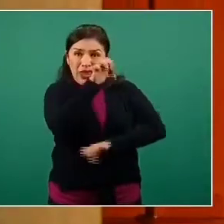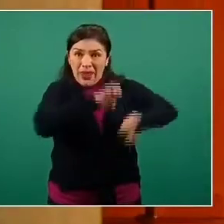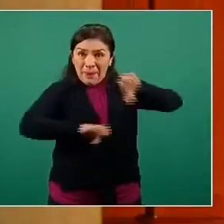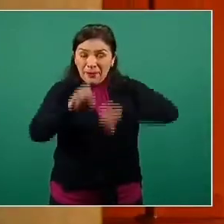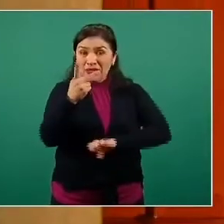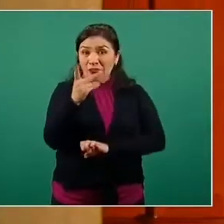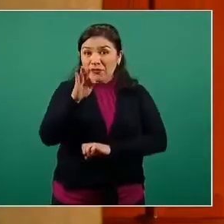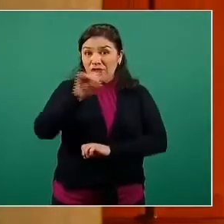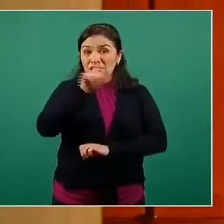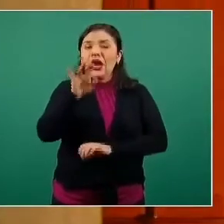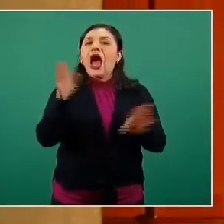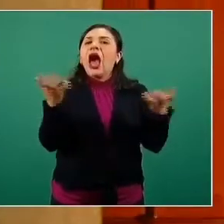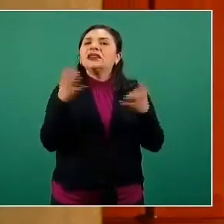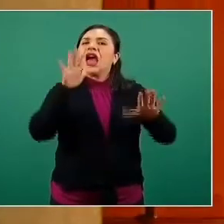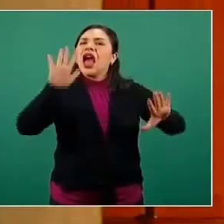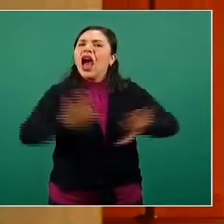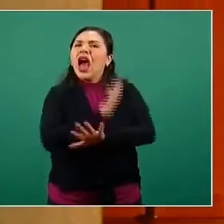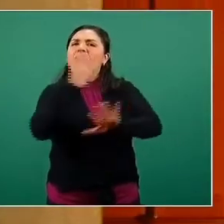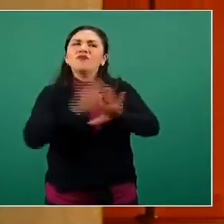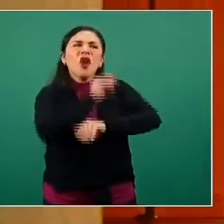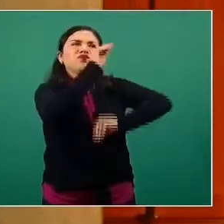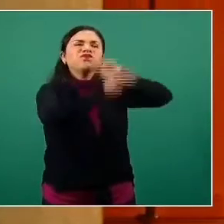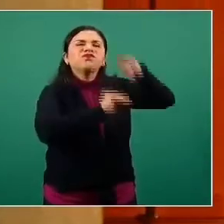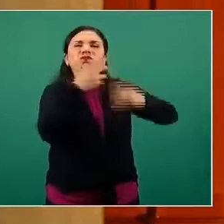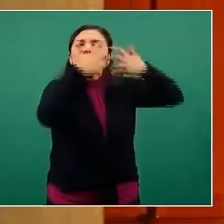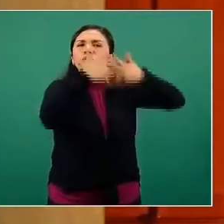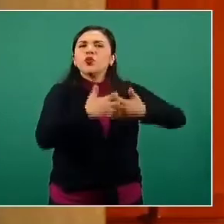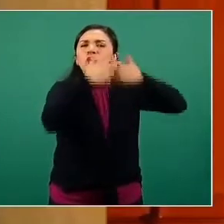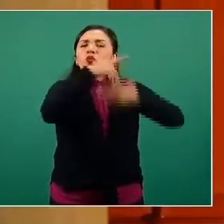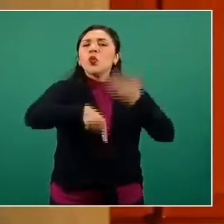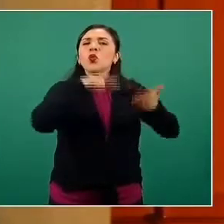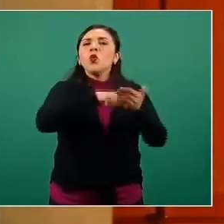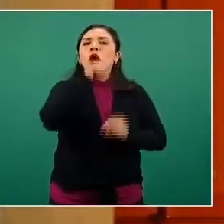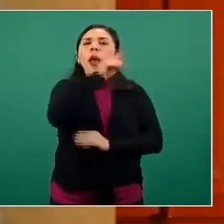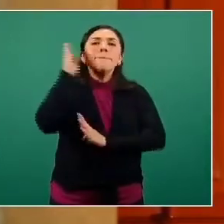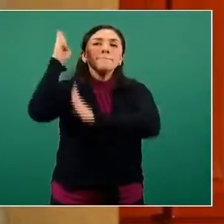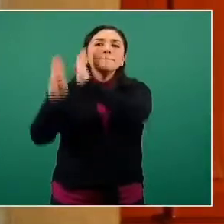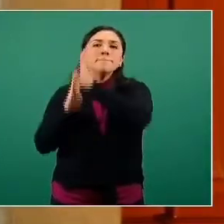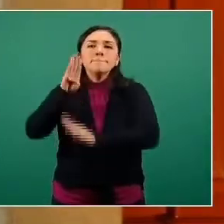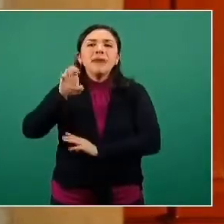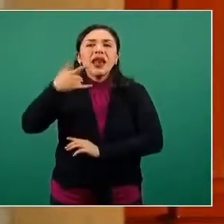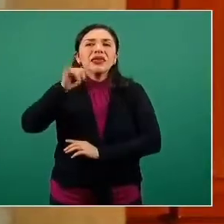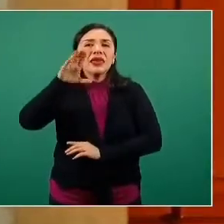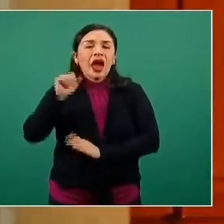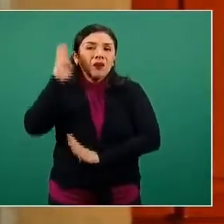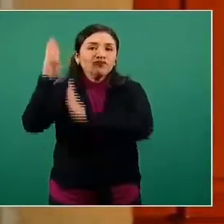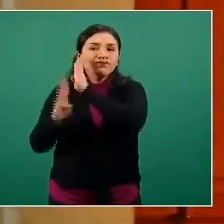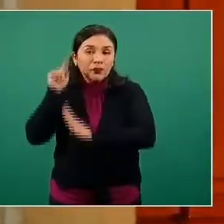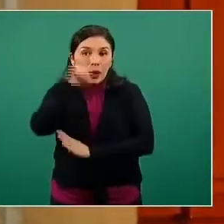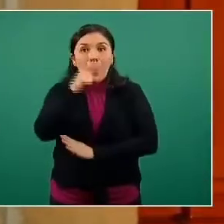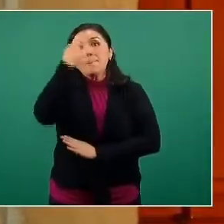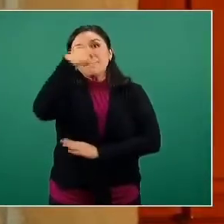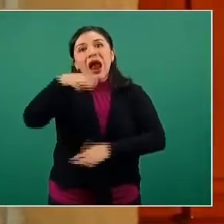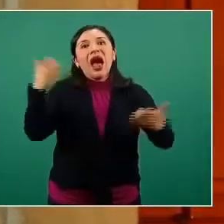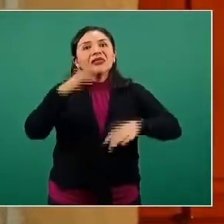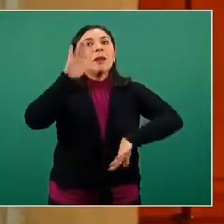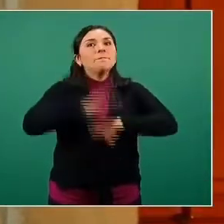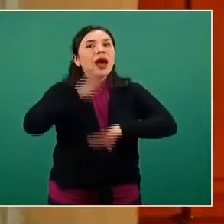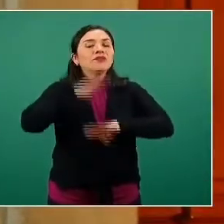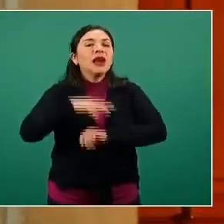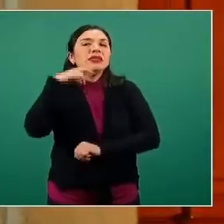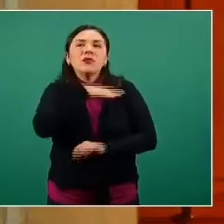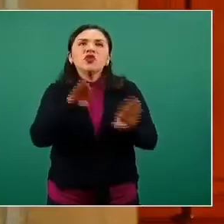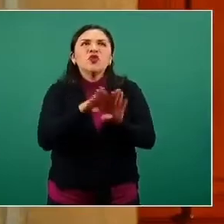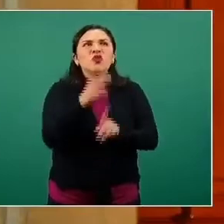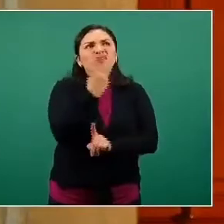está remodelando su planta en Bruselas, Bélgica, para multiplicar cerca de cuatro veces, un poquito más de entre tres